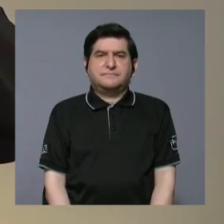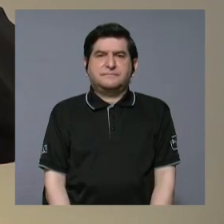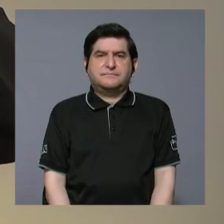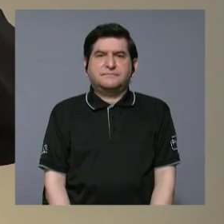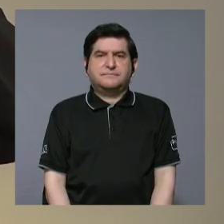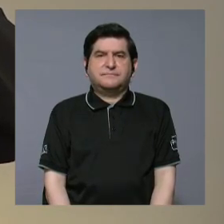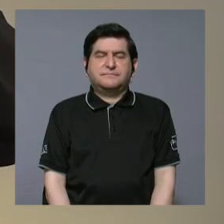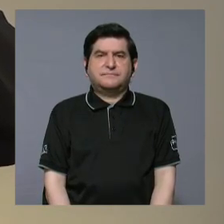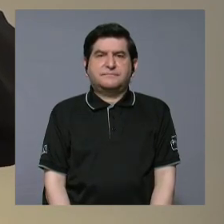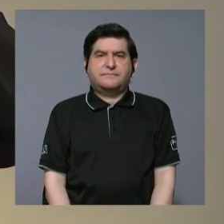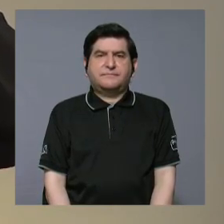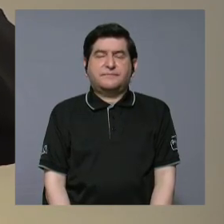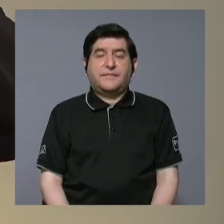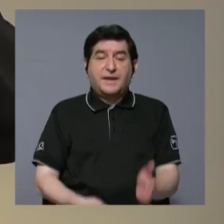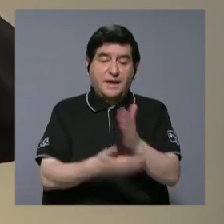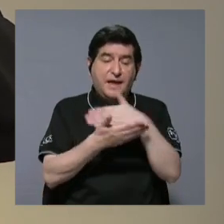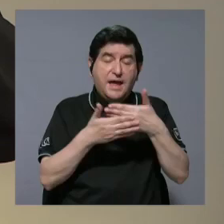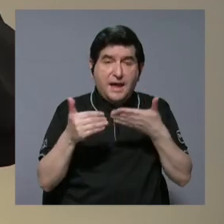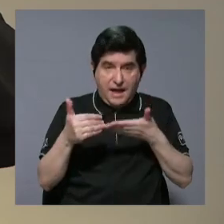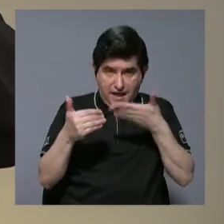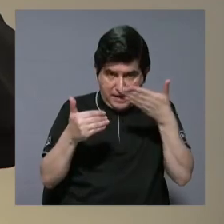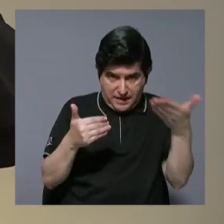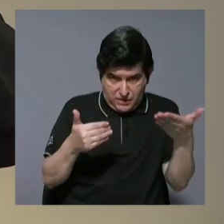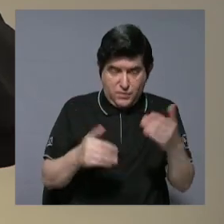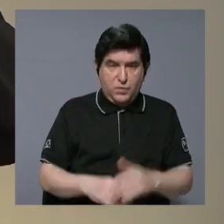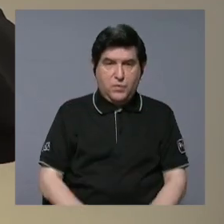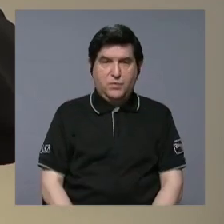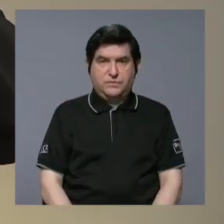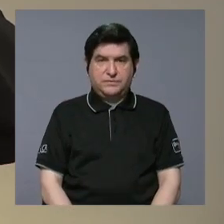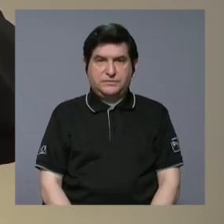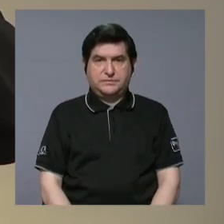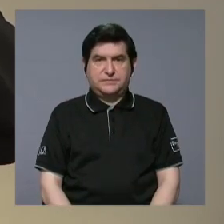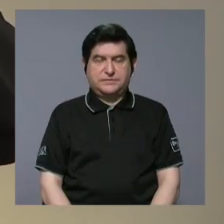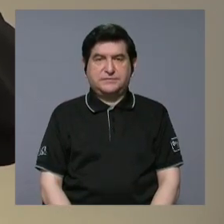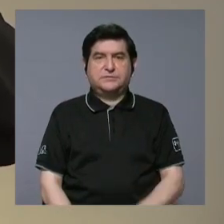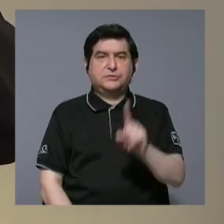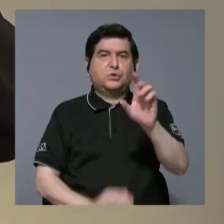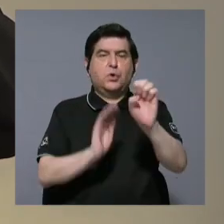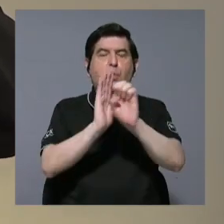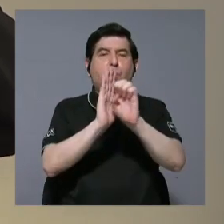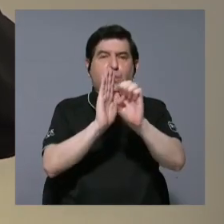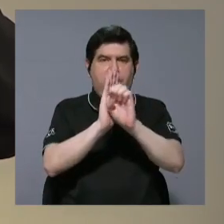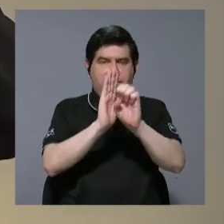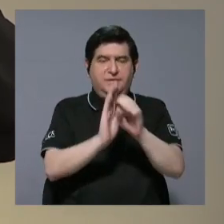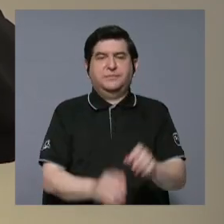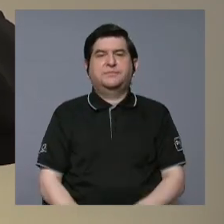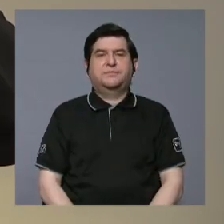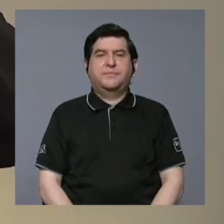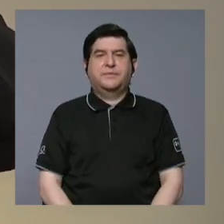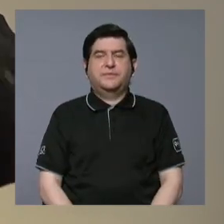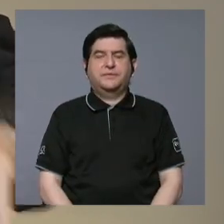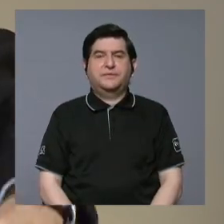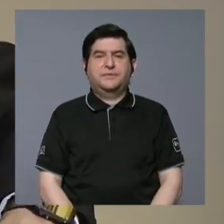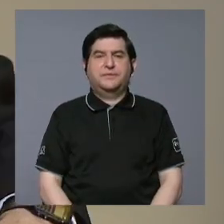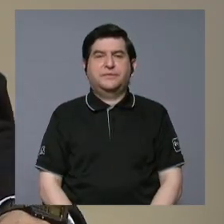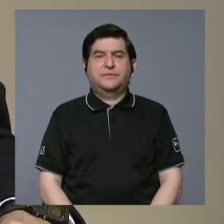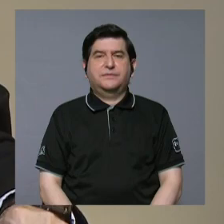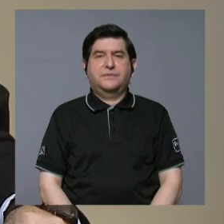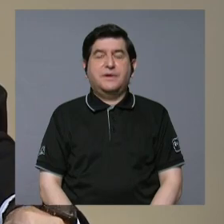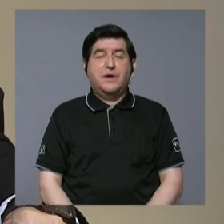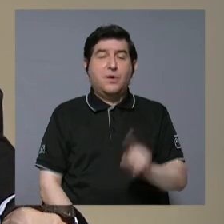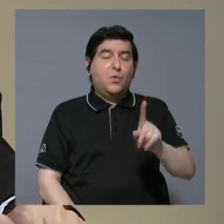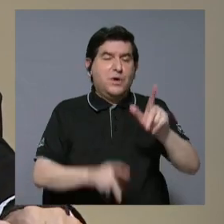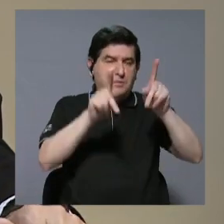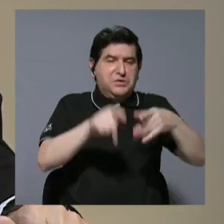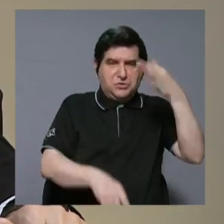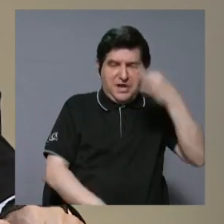para algunas cosas, bueno, para usar un ejemplo trivial, para alguna gente el té es la maravilla y para